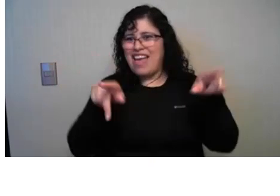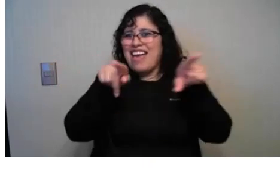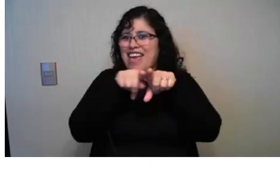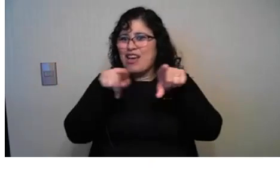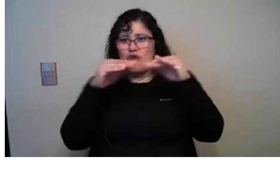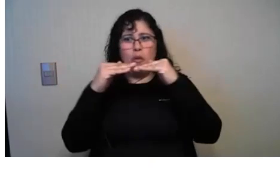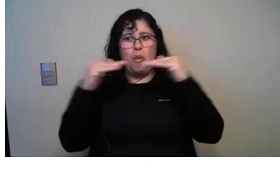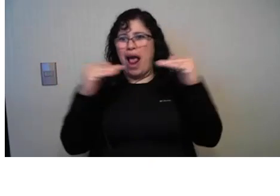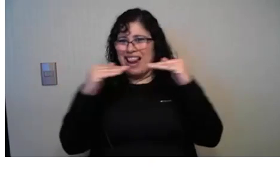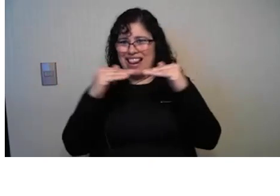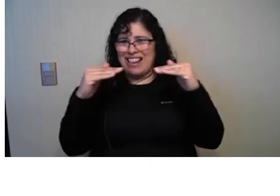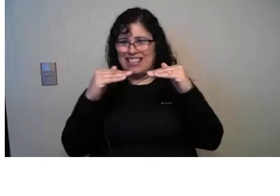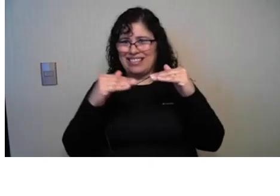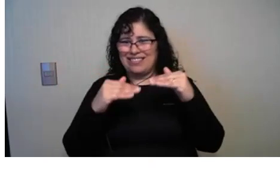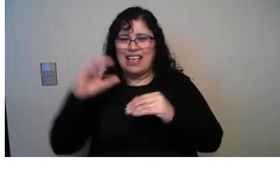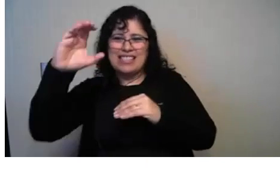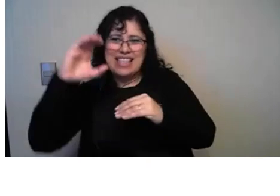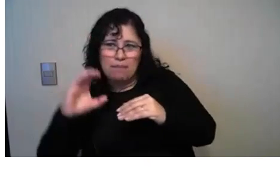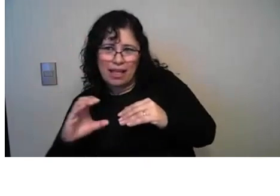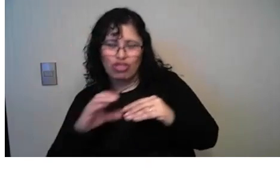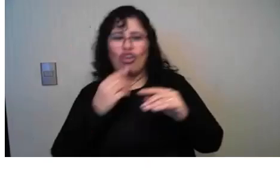en relación a las vértebras que lo están protegiendo.